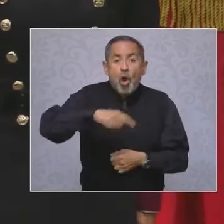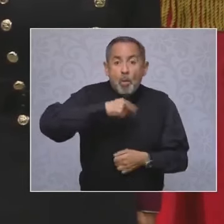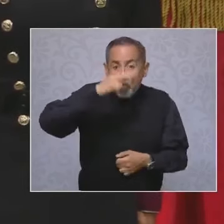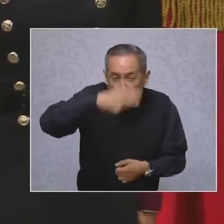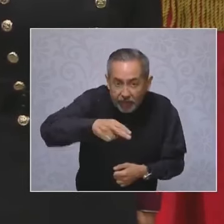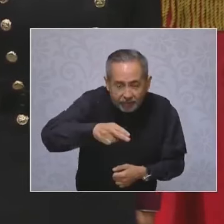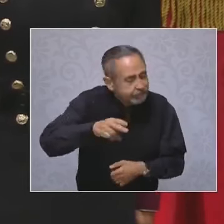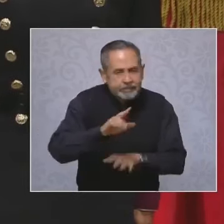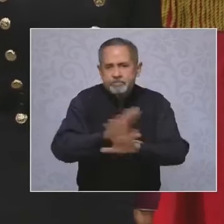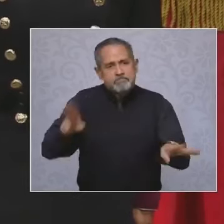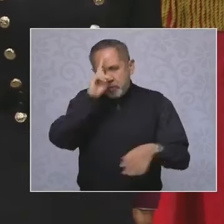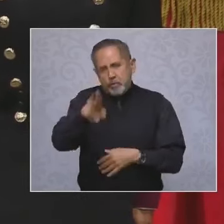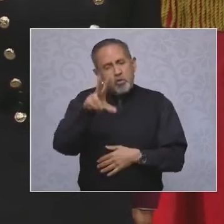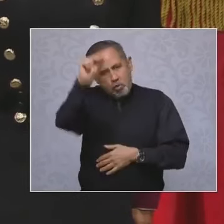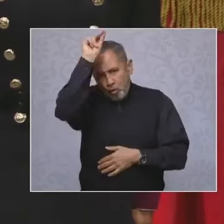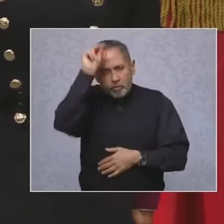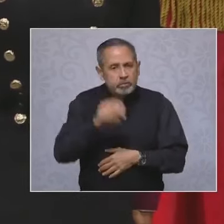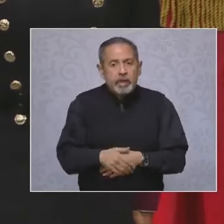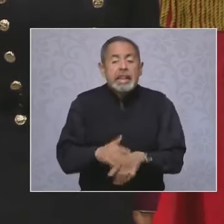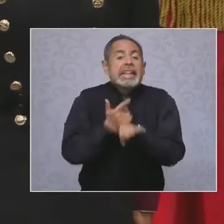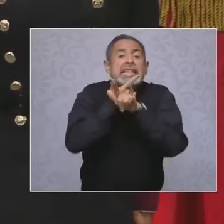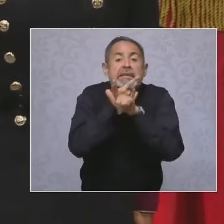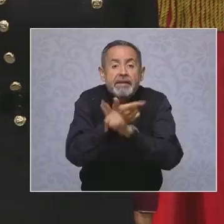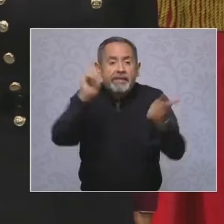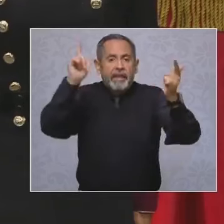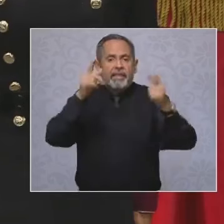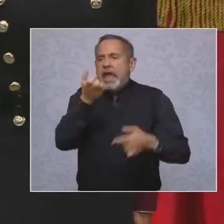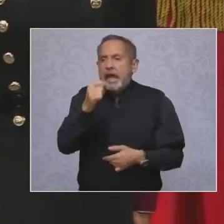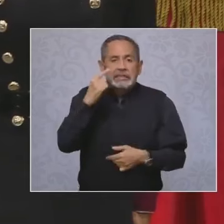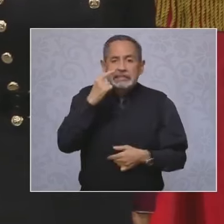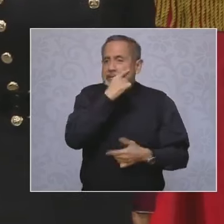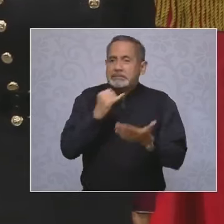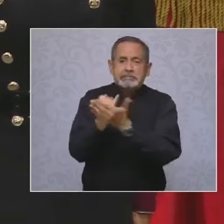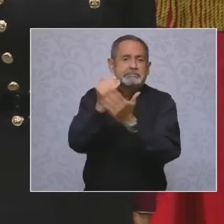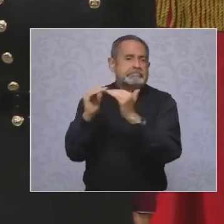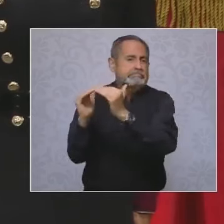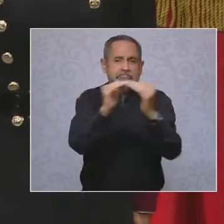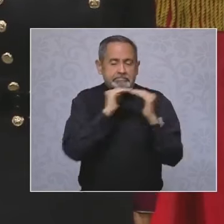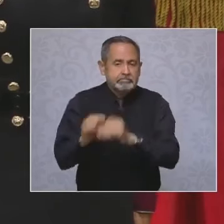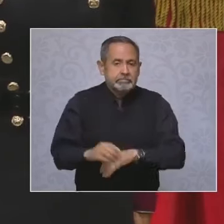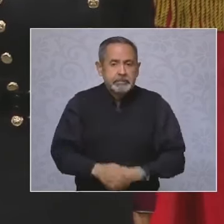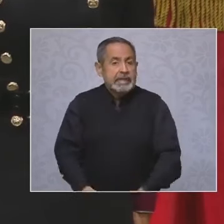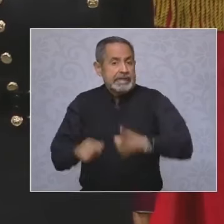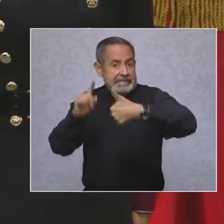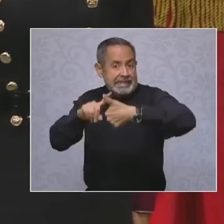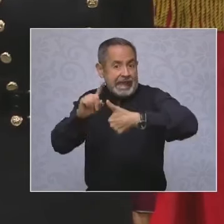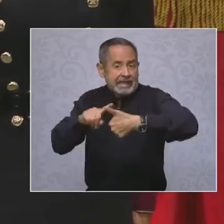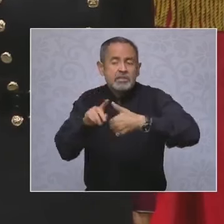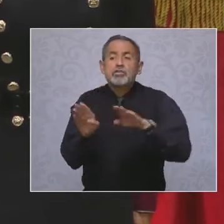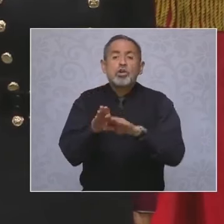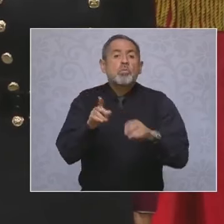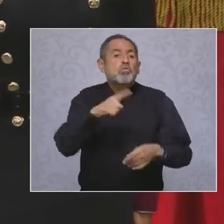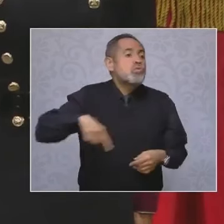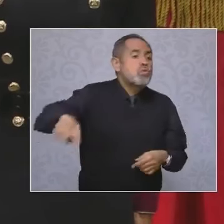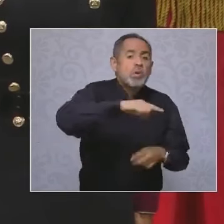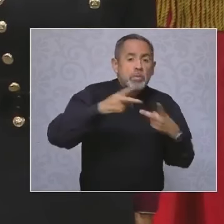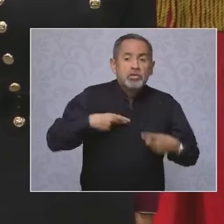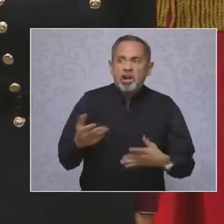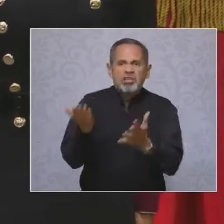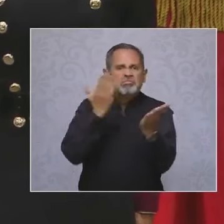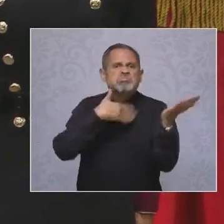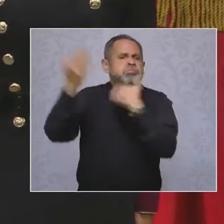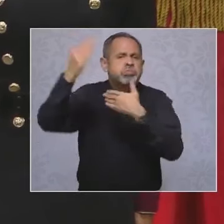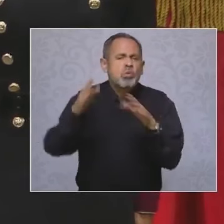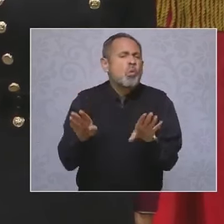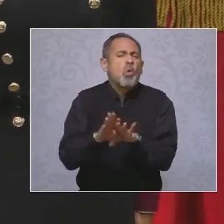la libertad es esencia de la democracia. Seis, el desarrollo y el bienestar del pueblo solo